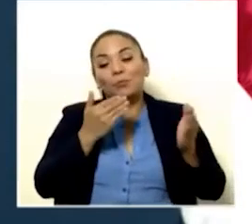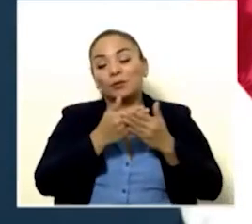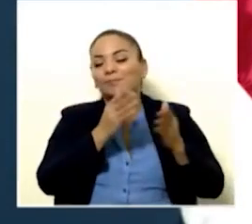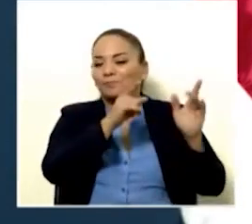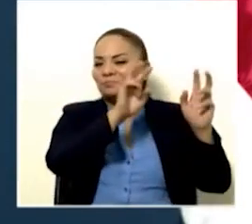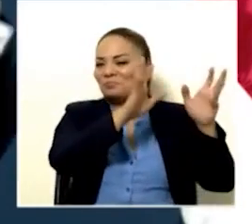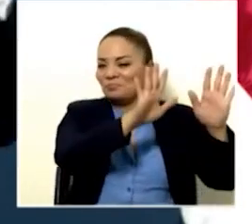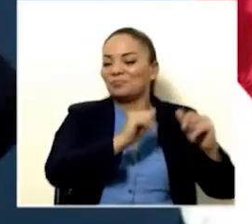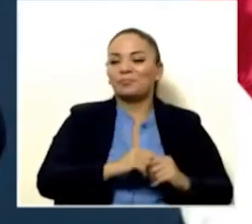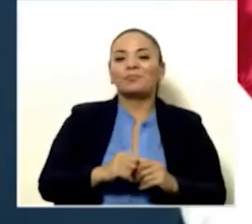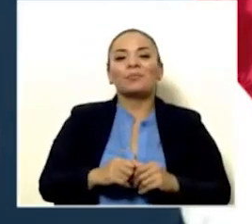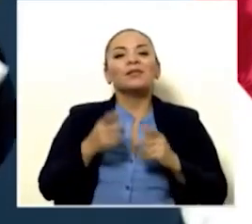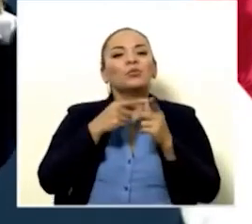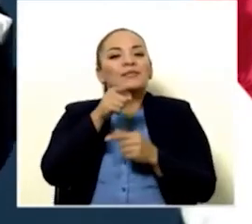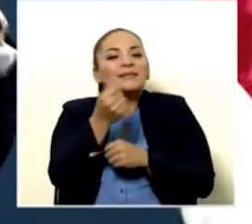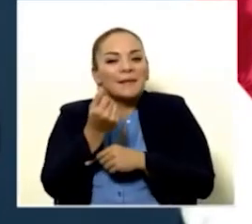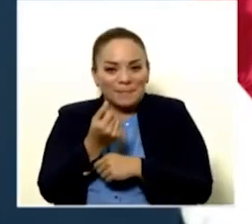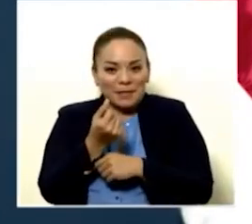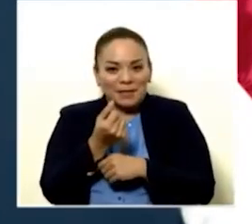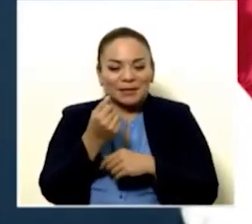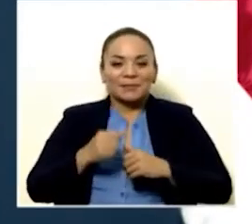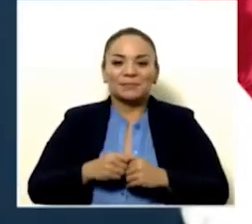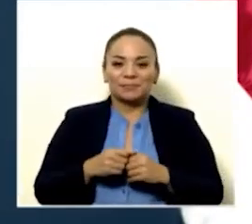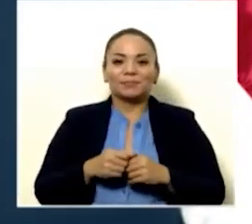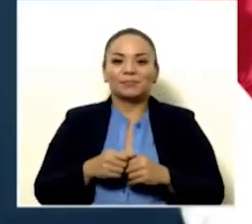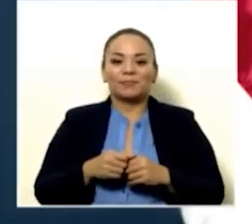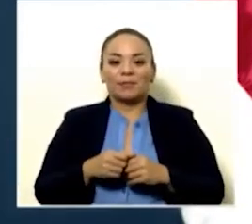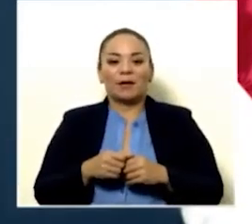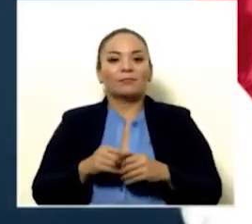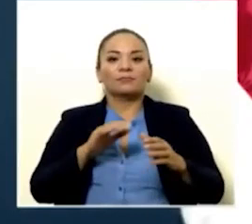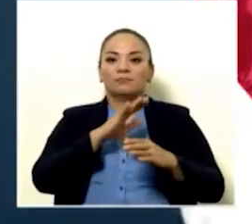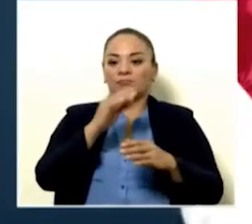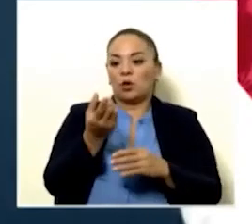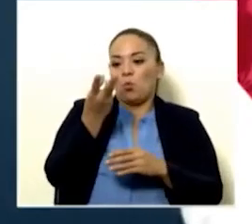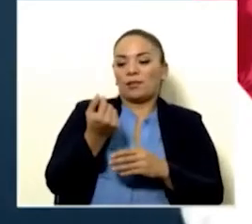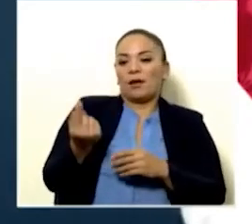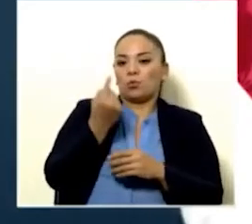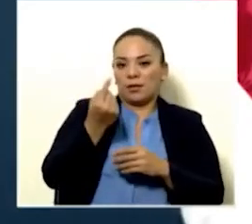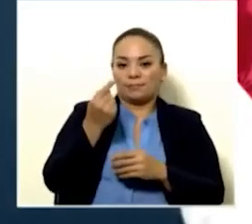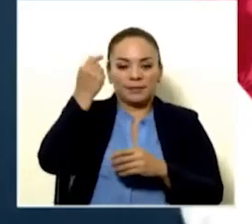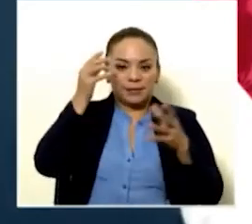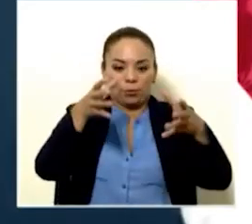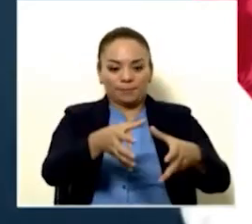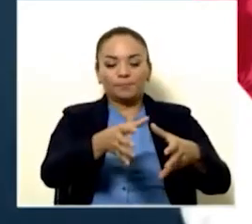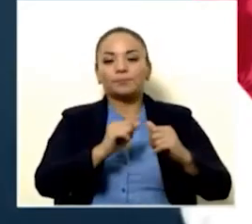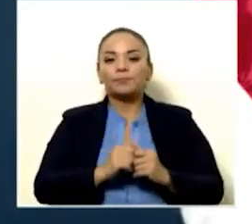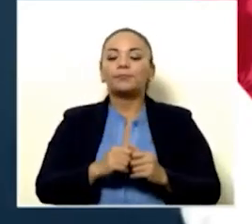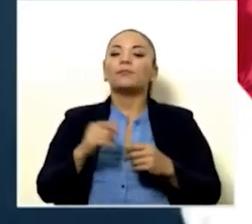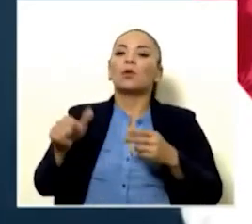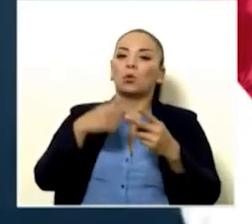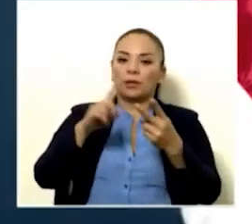hablando. Entonces esa plata va a la cuenta única del Estado. Y el otro elemento de la ley es que